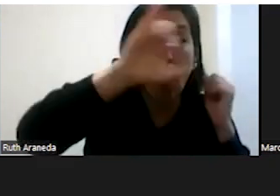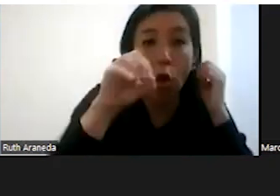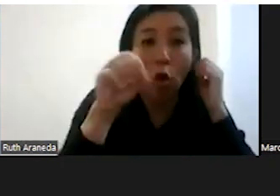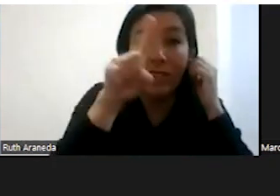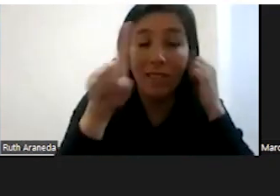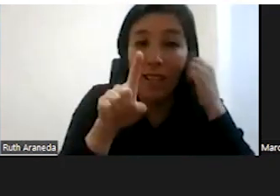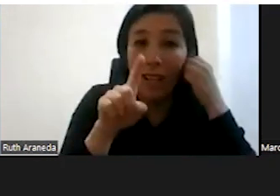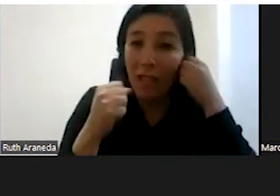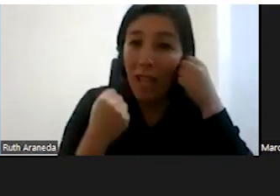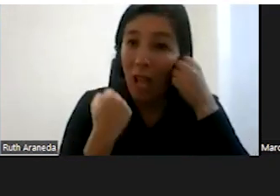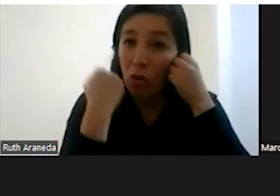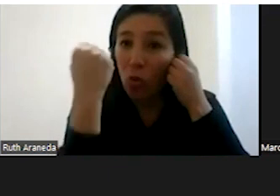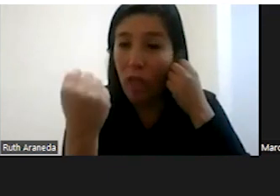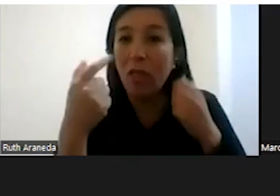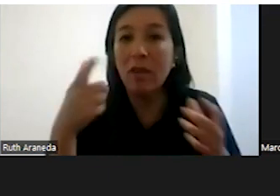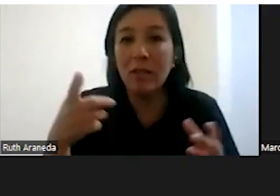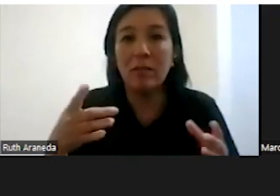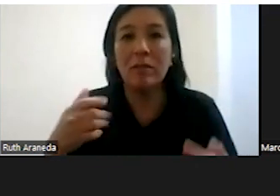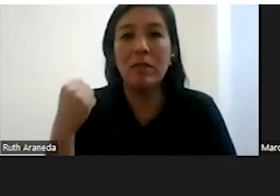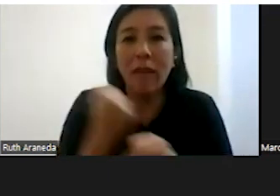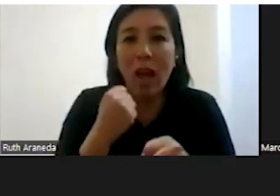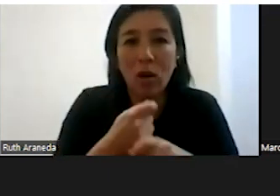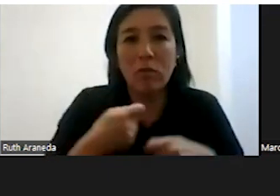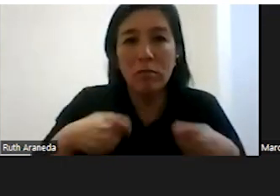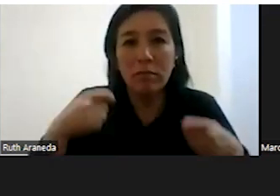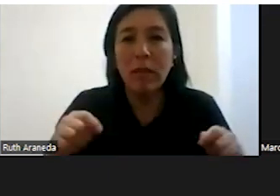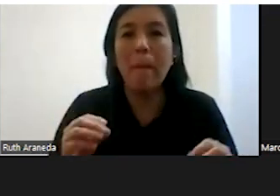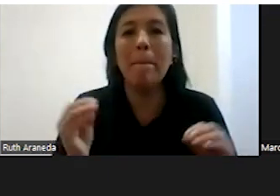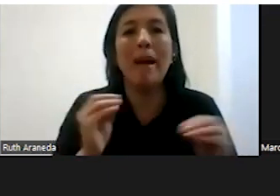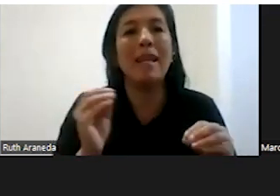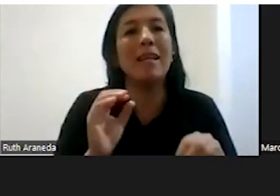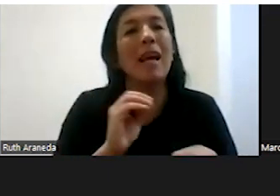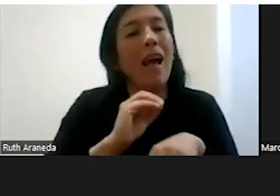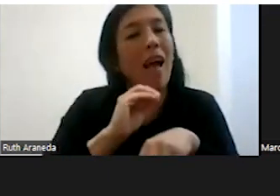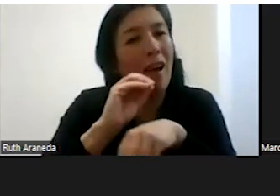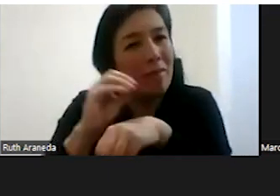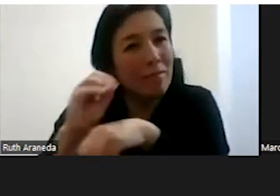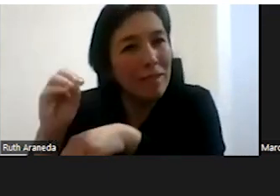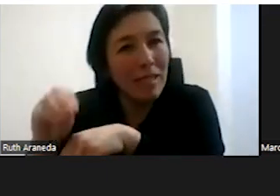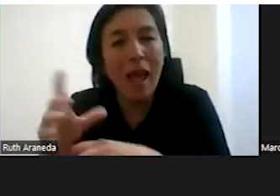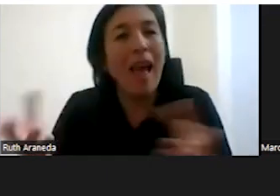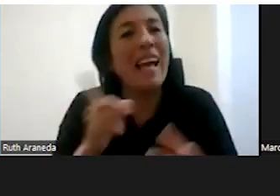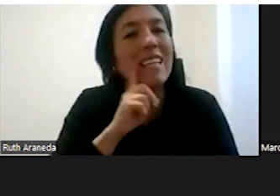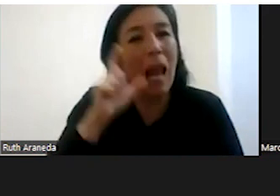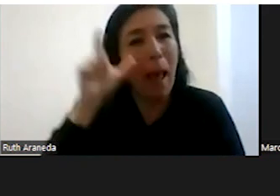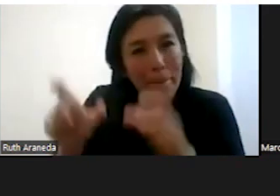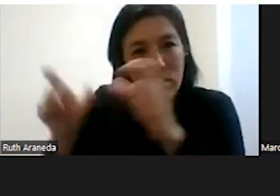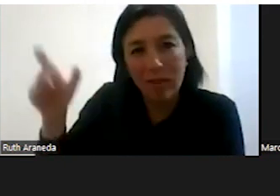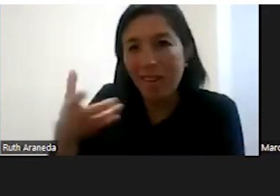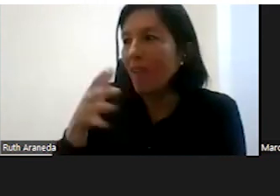estamos en esta cruzada de poder dar a conocer a la comunidad lo que